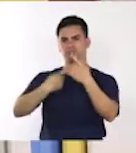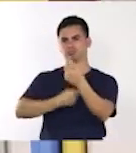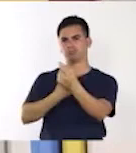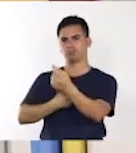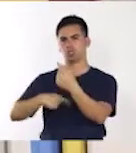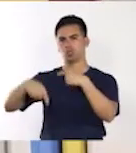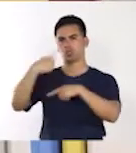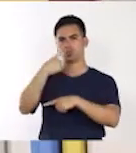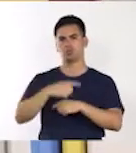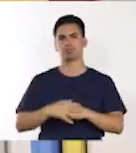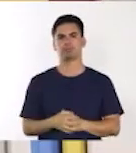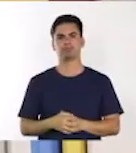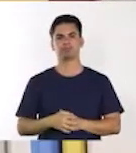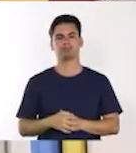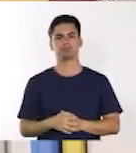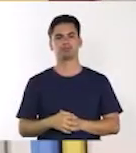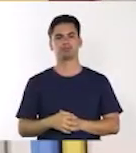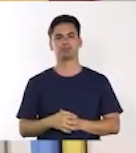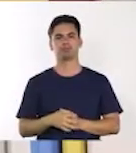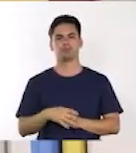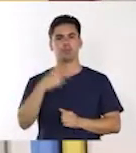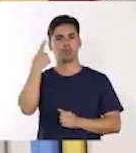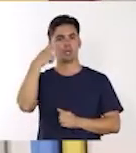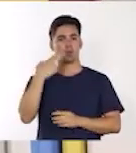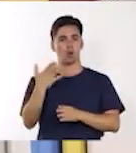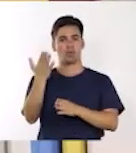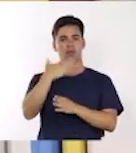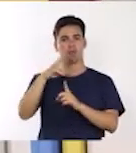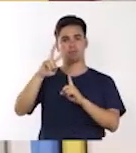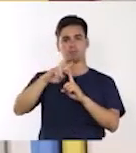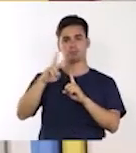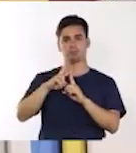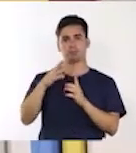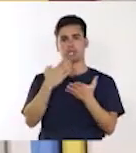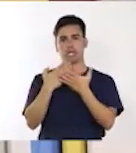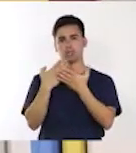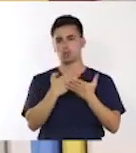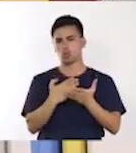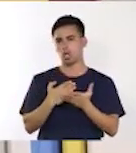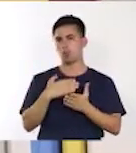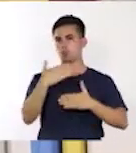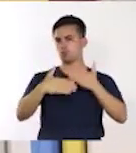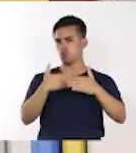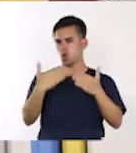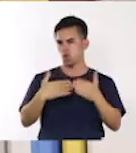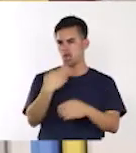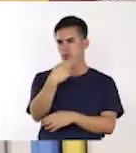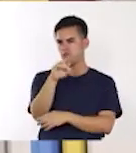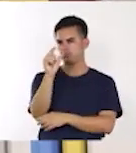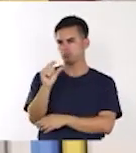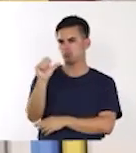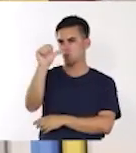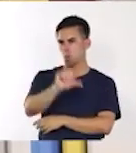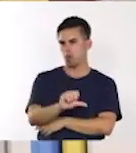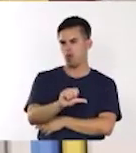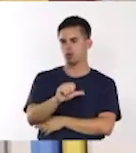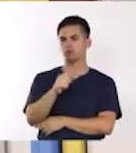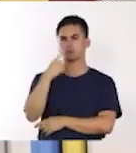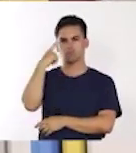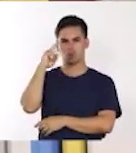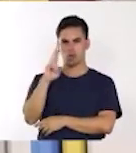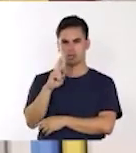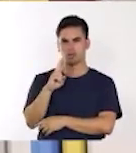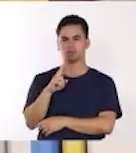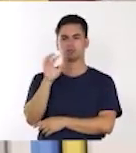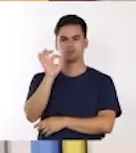En las unidades anteriores estudiamos cuáles eran estos problemas que degradan a la esencia humana. Y